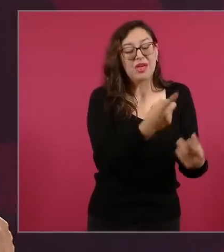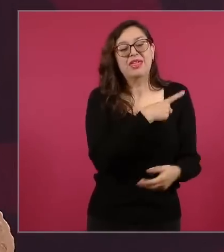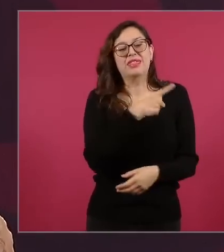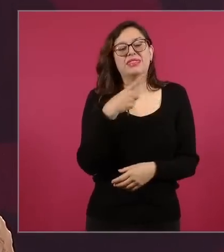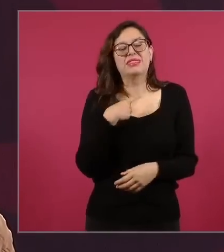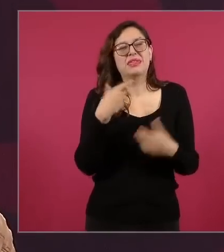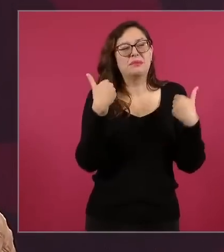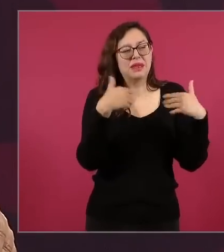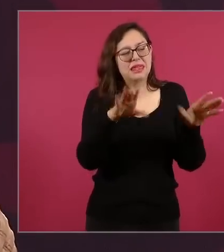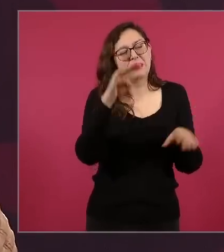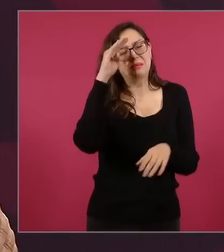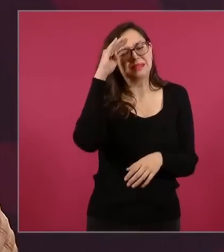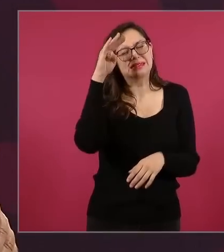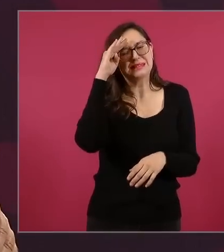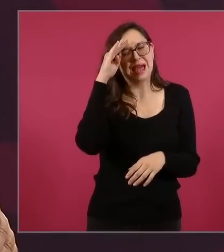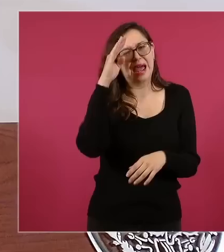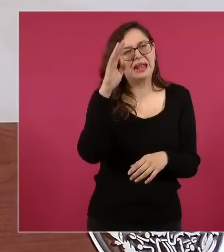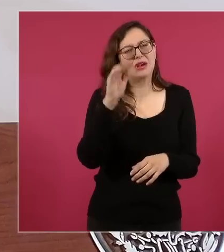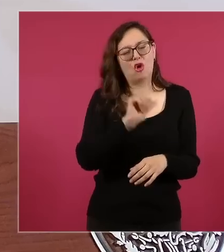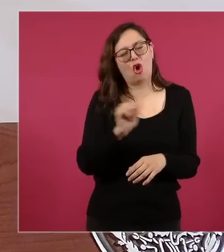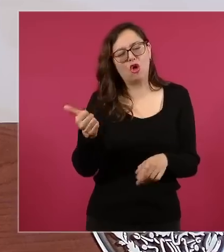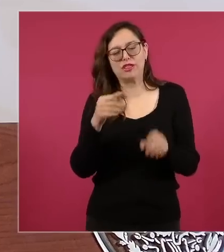otra interpretación